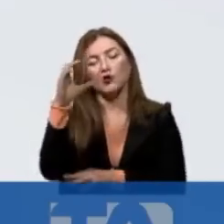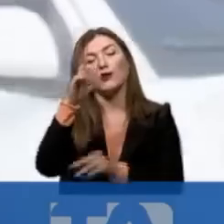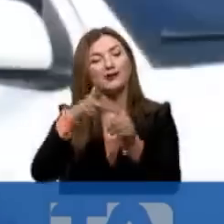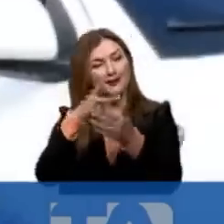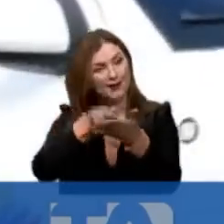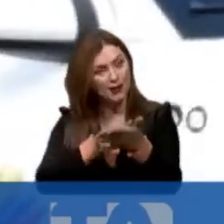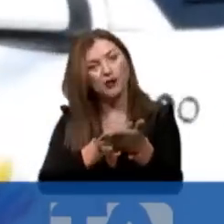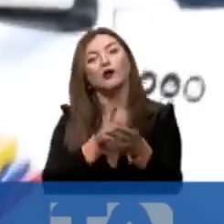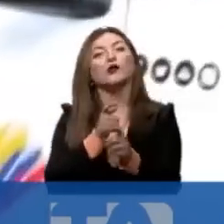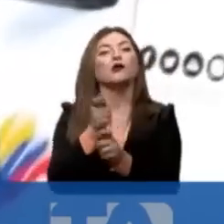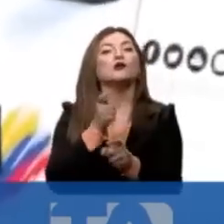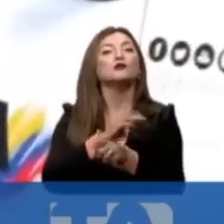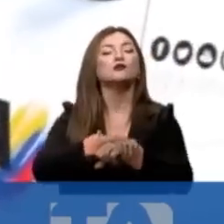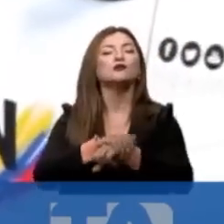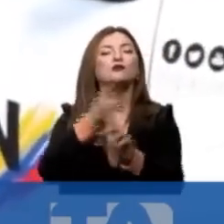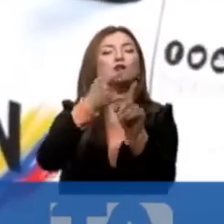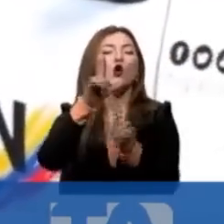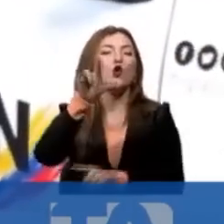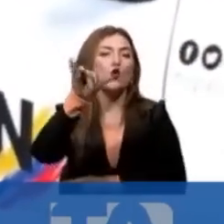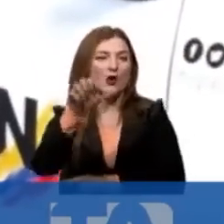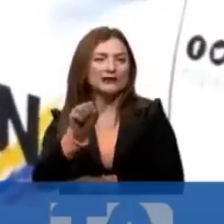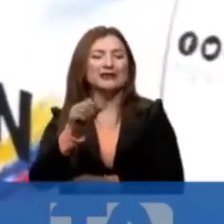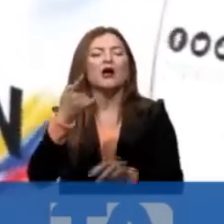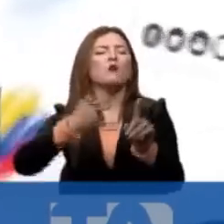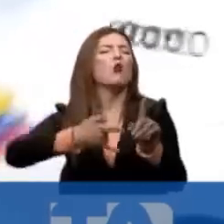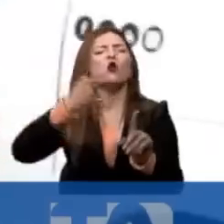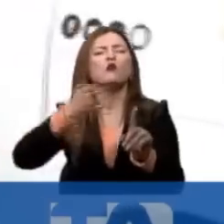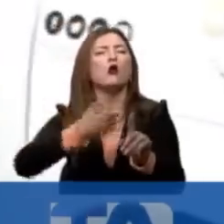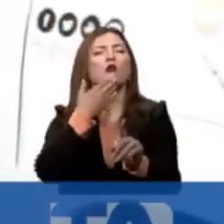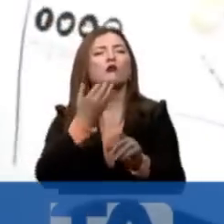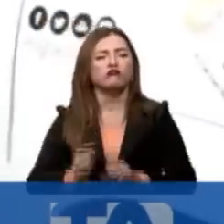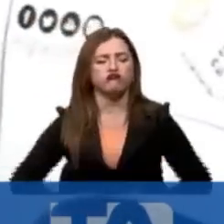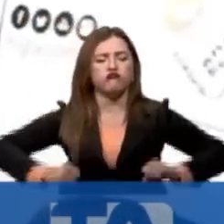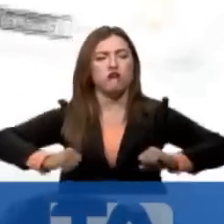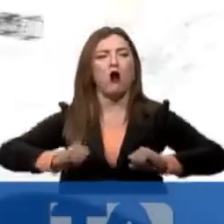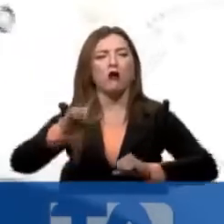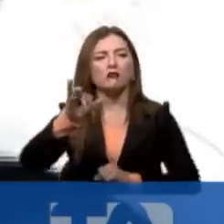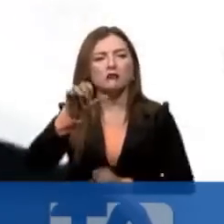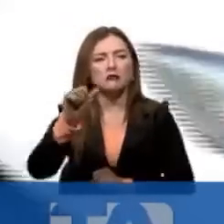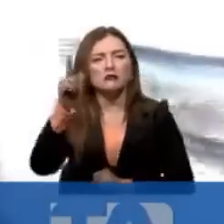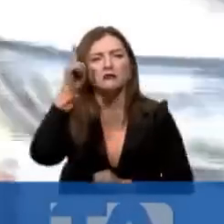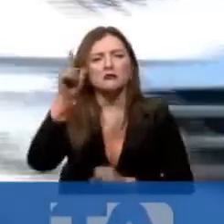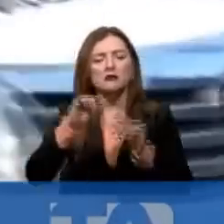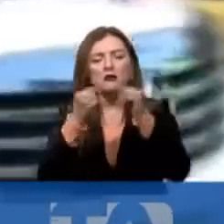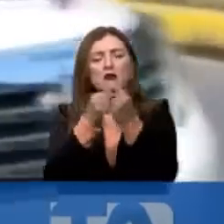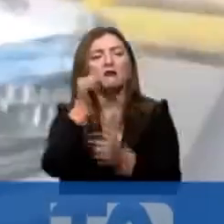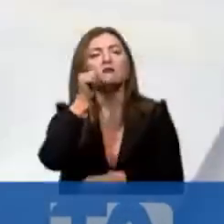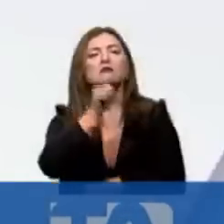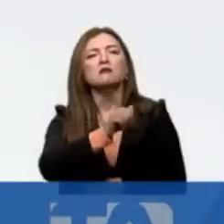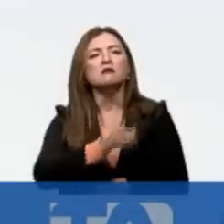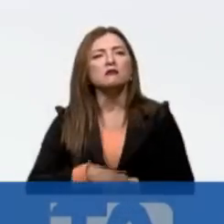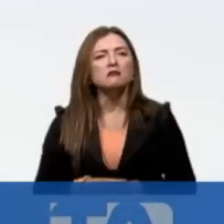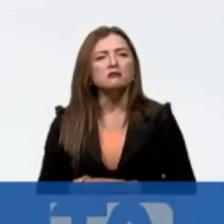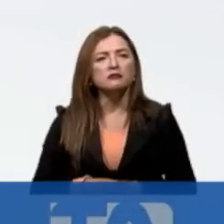tercera vez, fue capturado Luis Arboleda, o mejor conocido en el mundo delictivo como Gordo Luis, cabecilla de la banda de los Lobos.